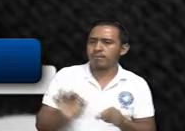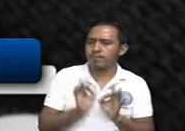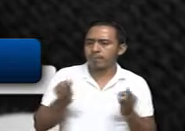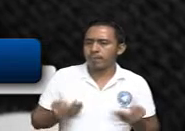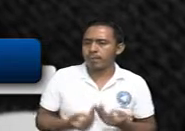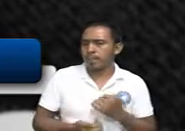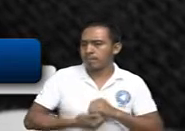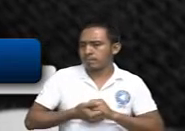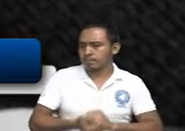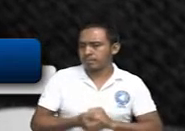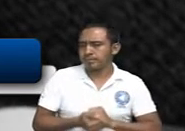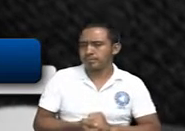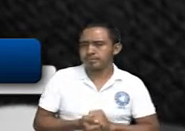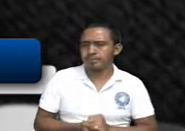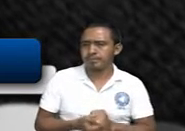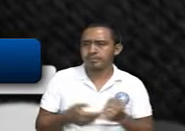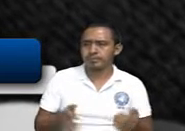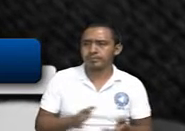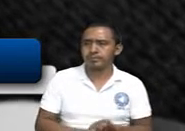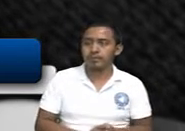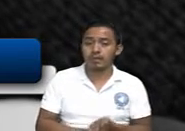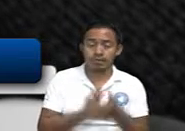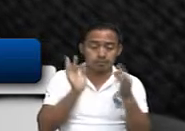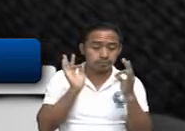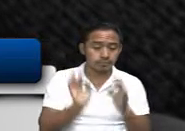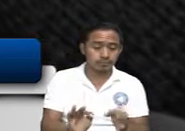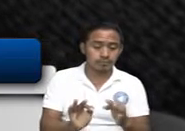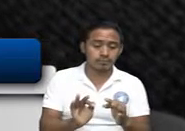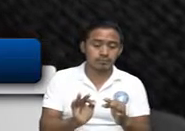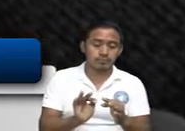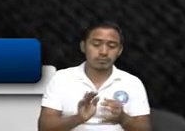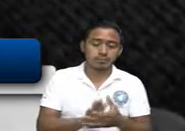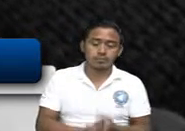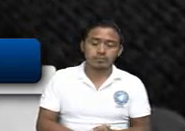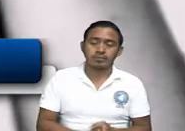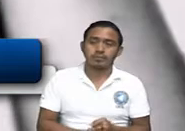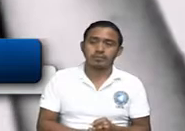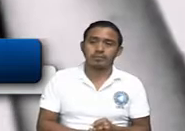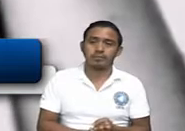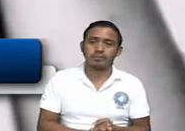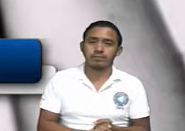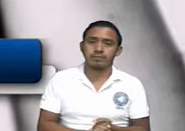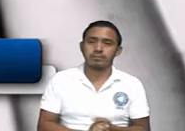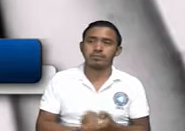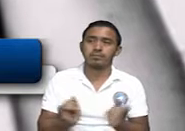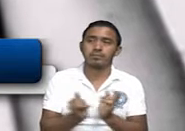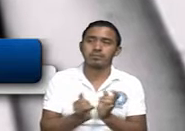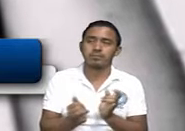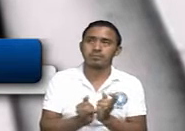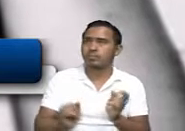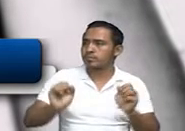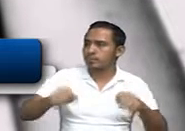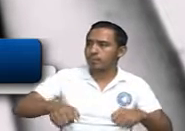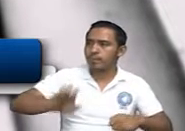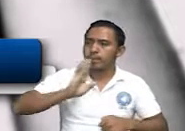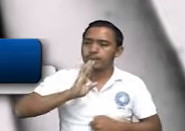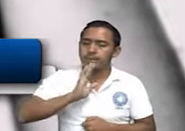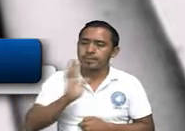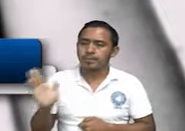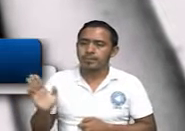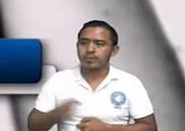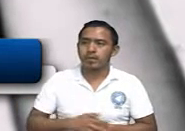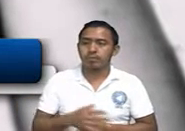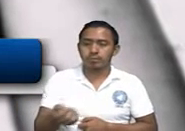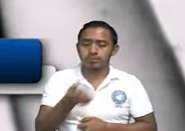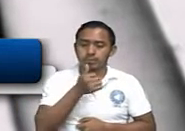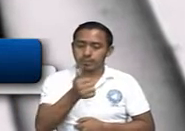amigos, con nivel de calidad, ¿verdad? También podemos hablar de que definitivamente el